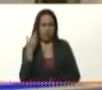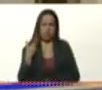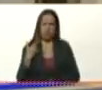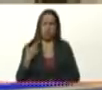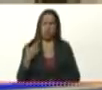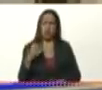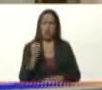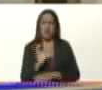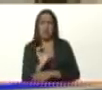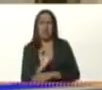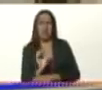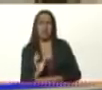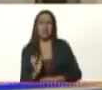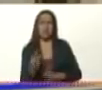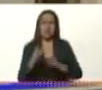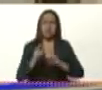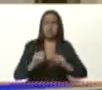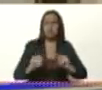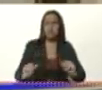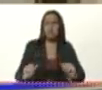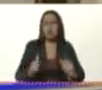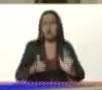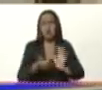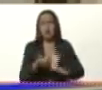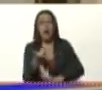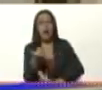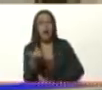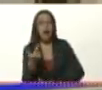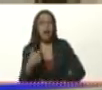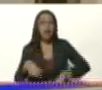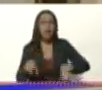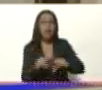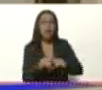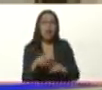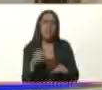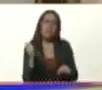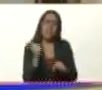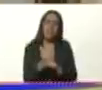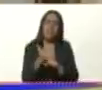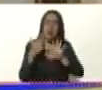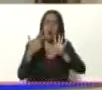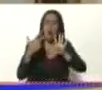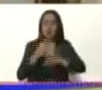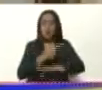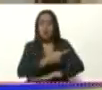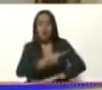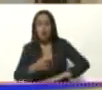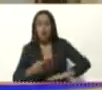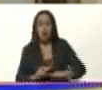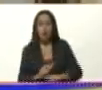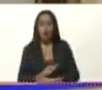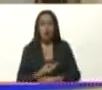Dios. El otro caso es un hombre de 52 años. Estuvo en España